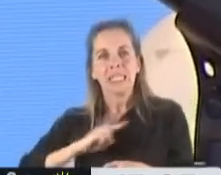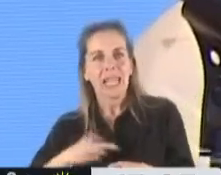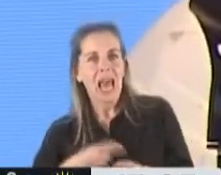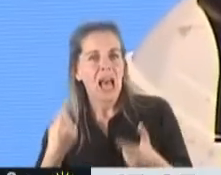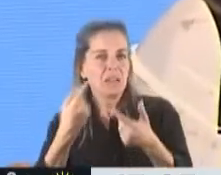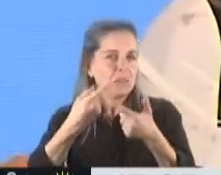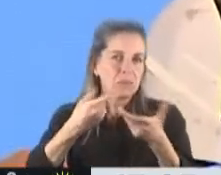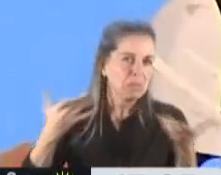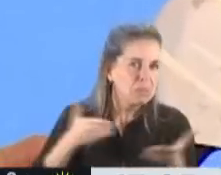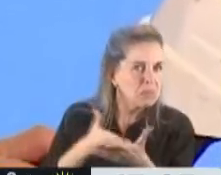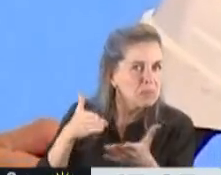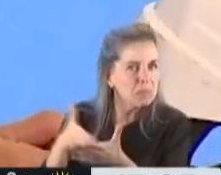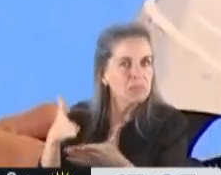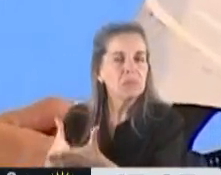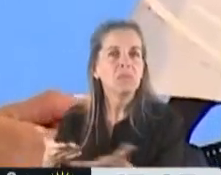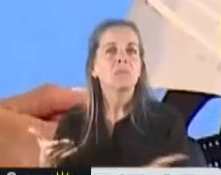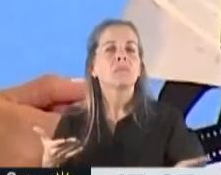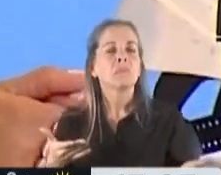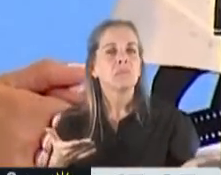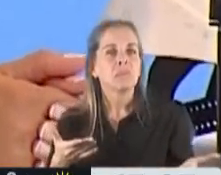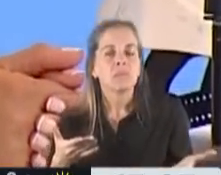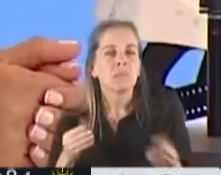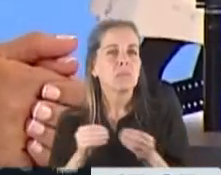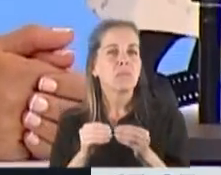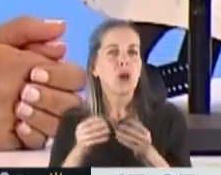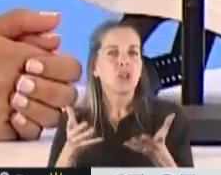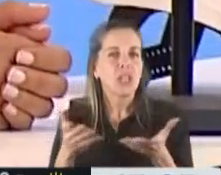su pasado